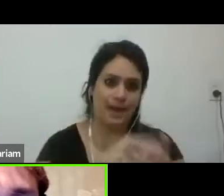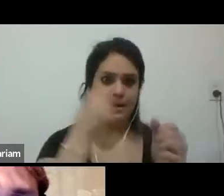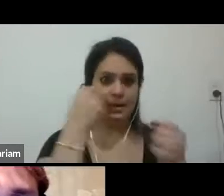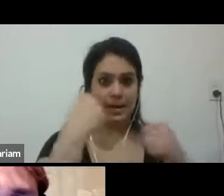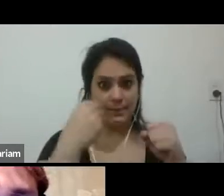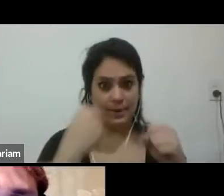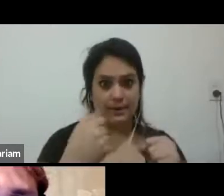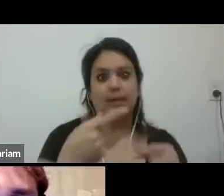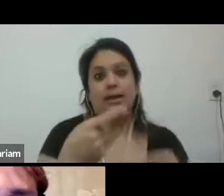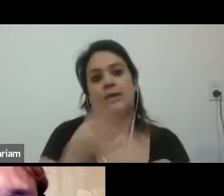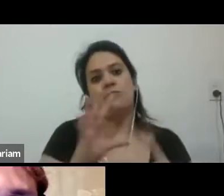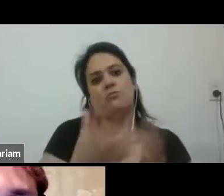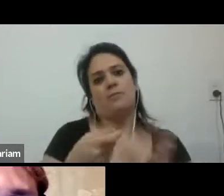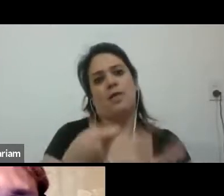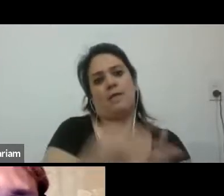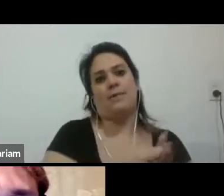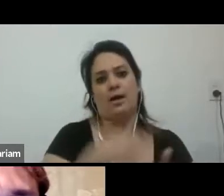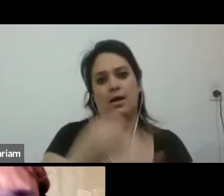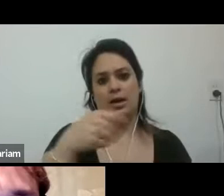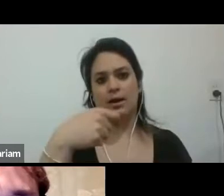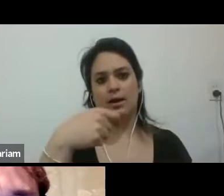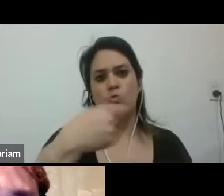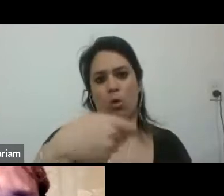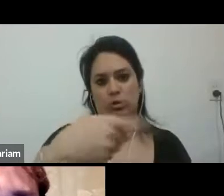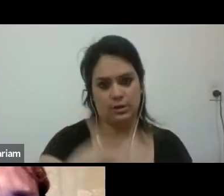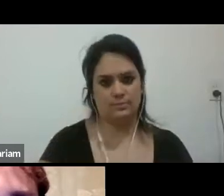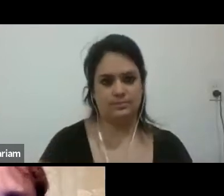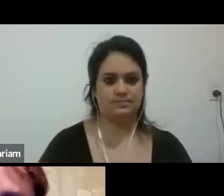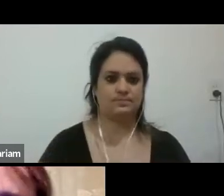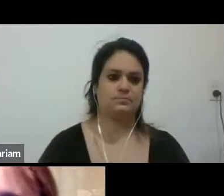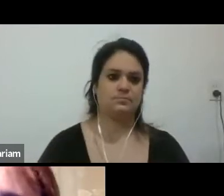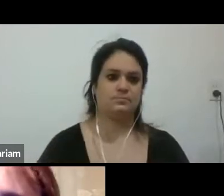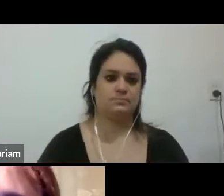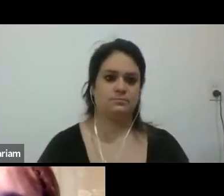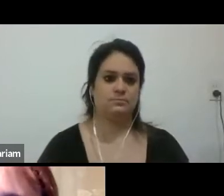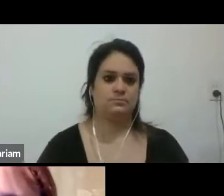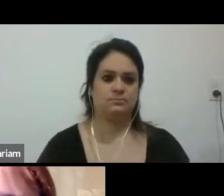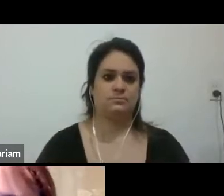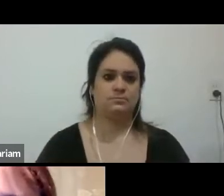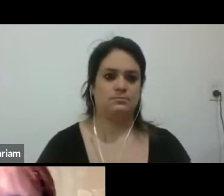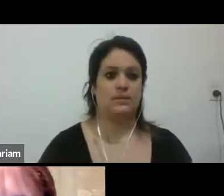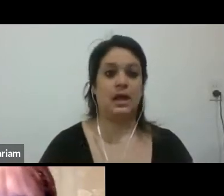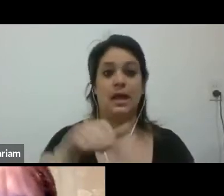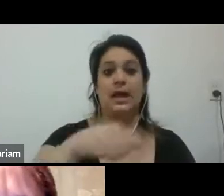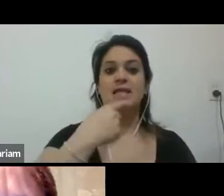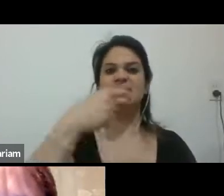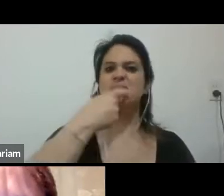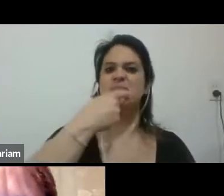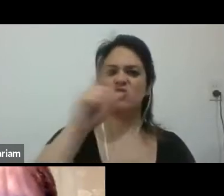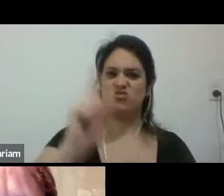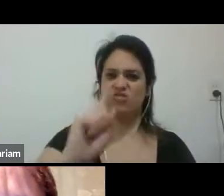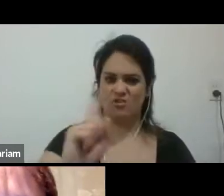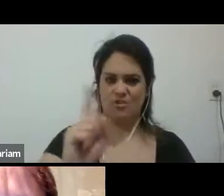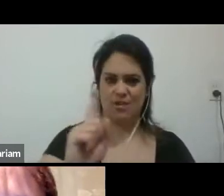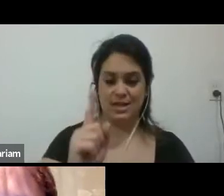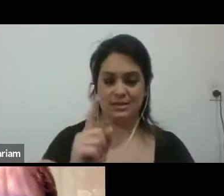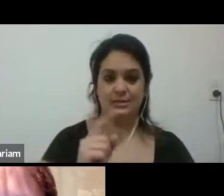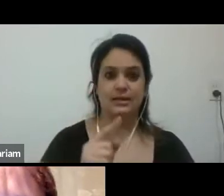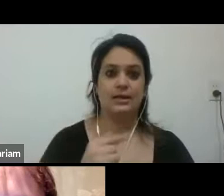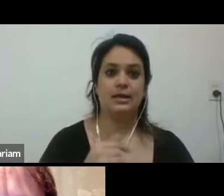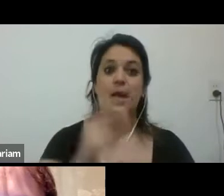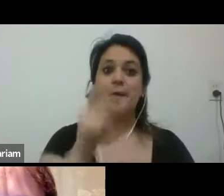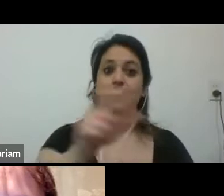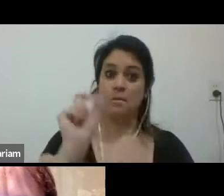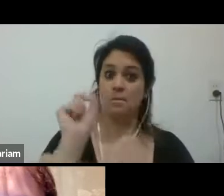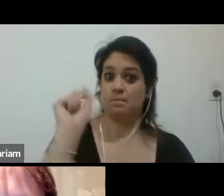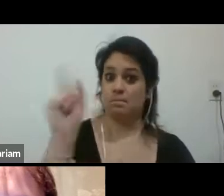genial te hago una consulta más nadie nos dice que no es de la capital no es de mendoza dice que para personas como ella